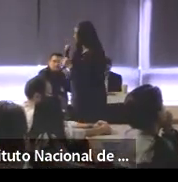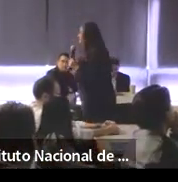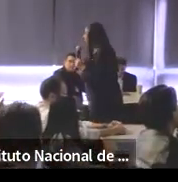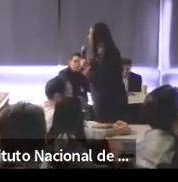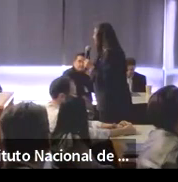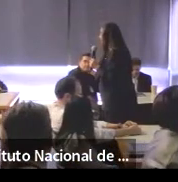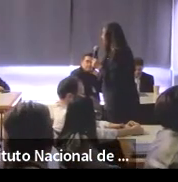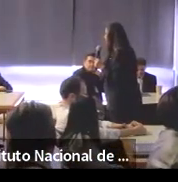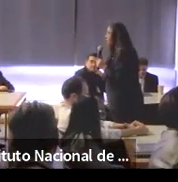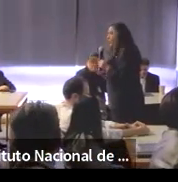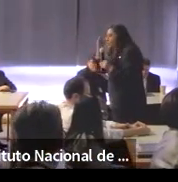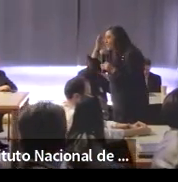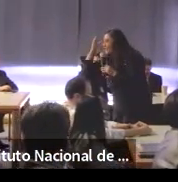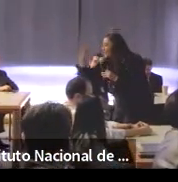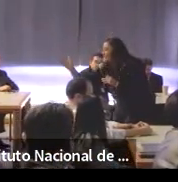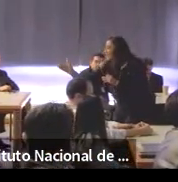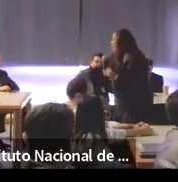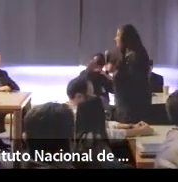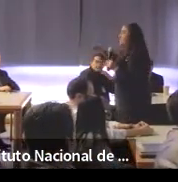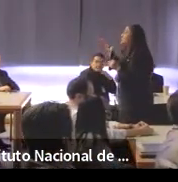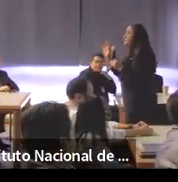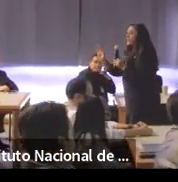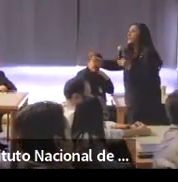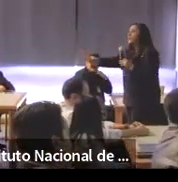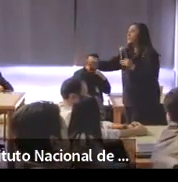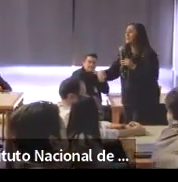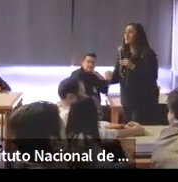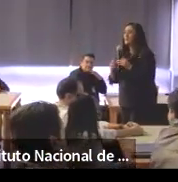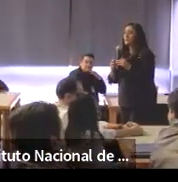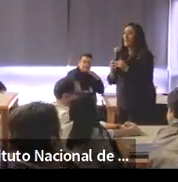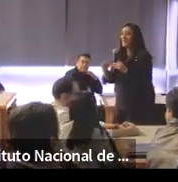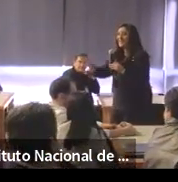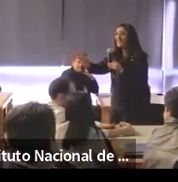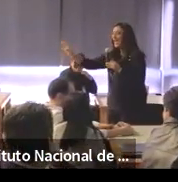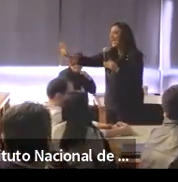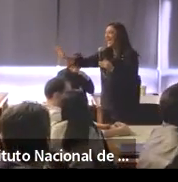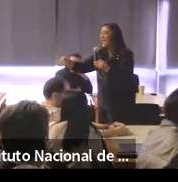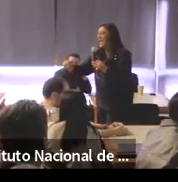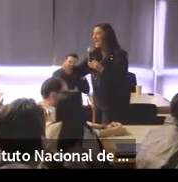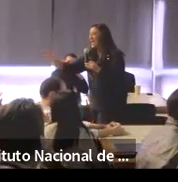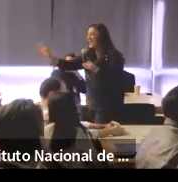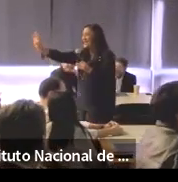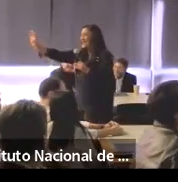lugar porque ella y estoy poniéndolo como ejemplo doctora